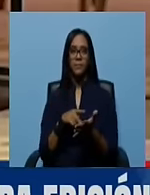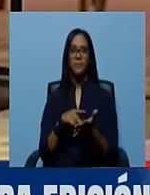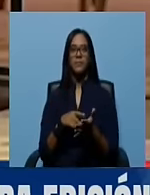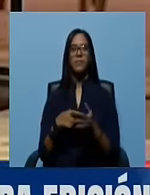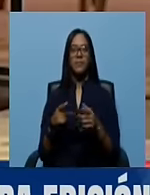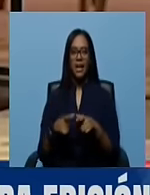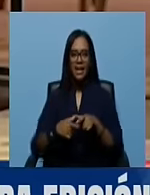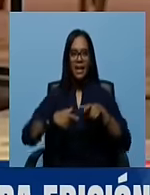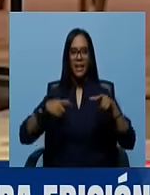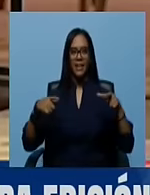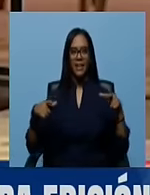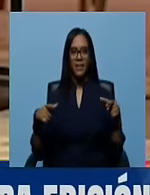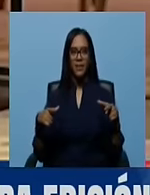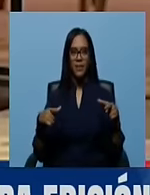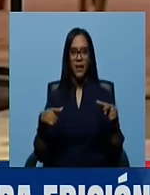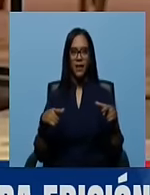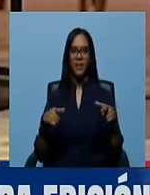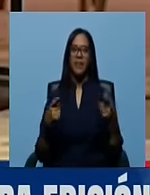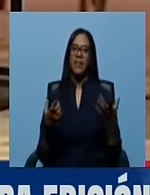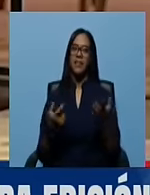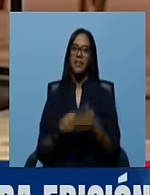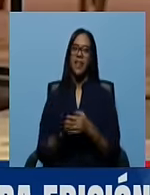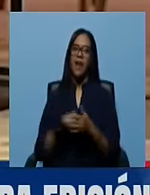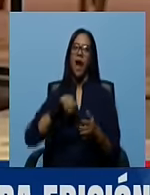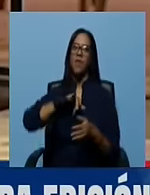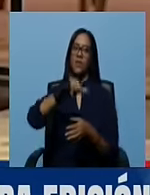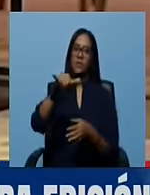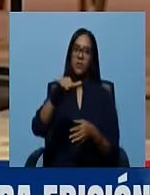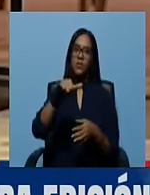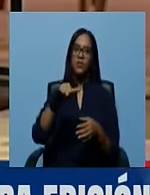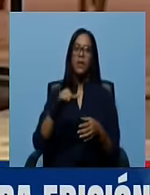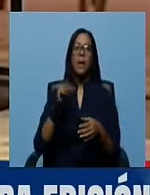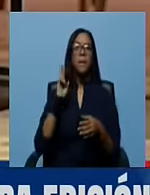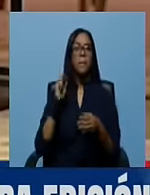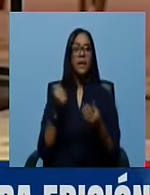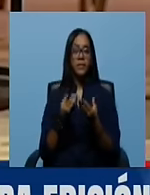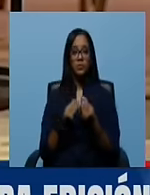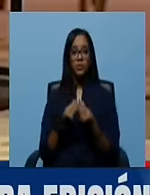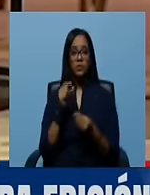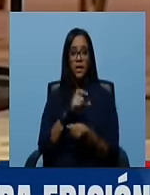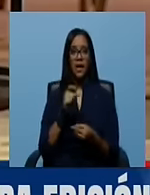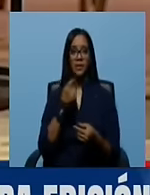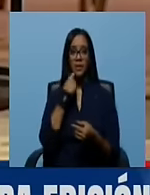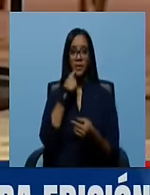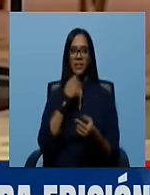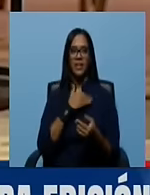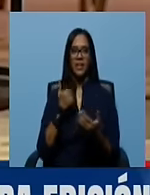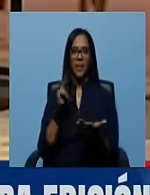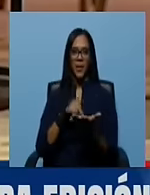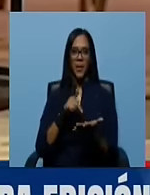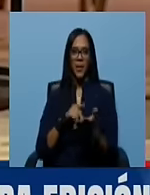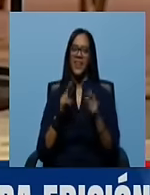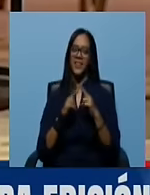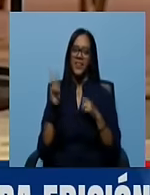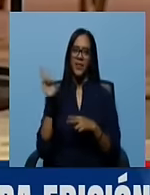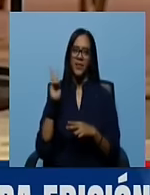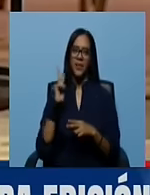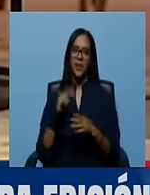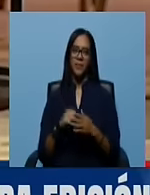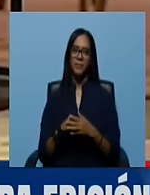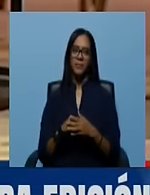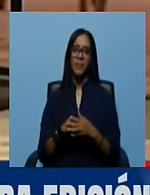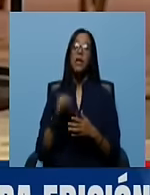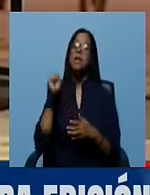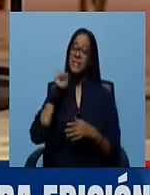las frecuencias de aviación, de vuelos, para mucha gente de Rusia que quiere venir a conocer a Venezuela. Sí,